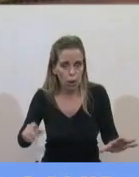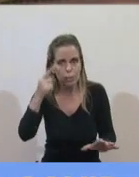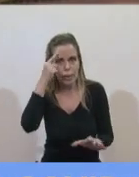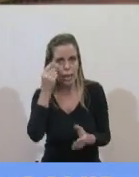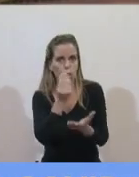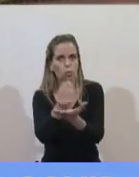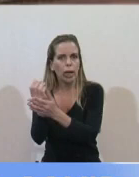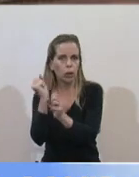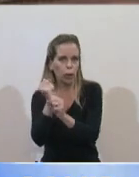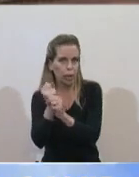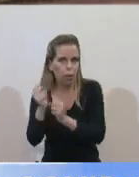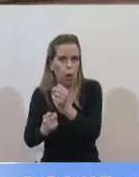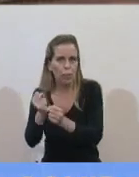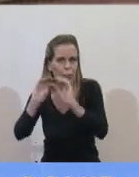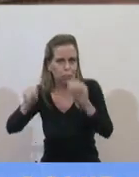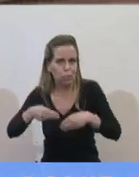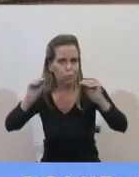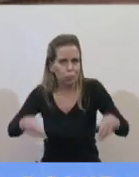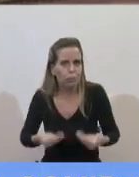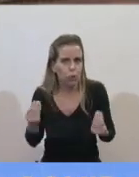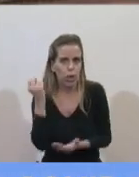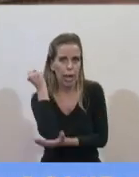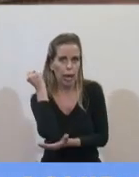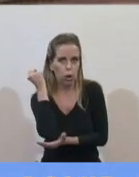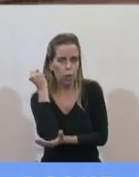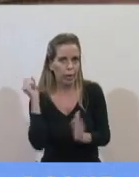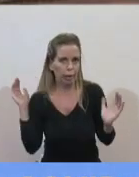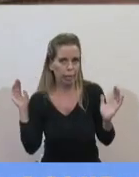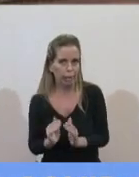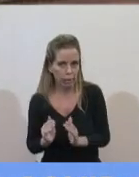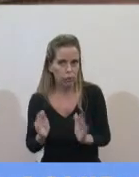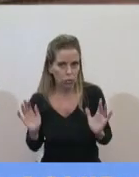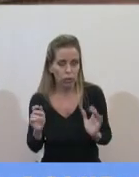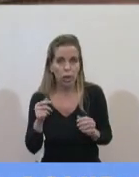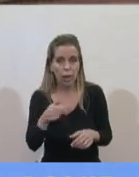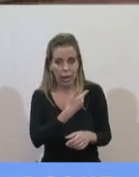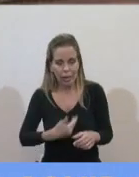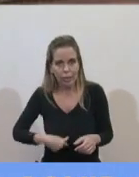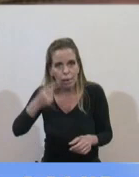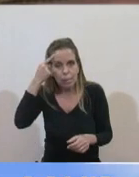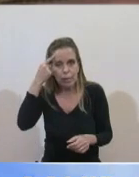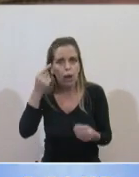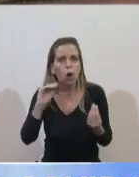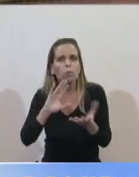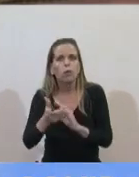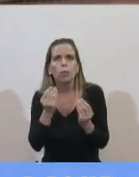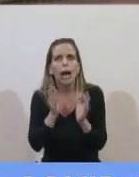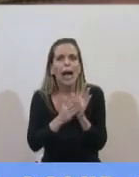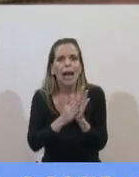con estas cuestiones y por ende tiene que aplicar no solamente mejor las prioridades sino garantizar un mínimo de